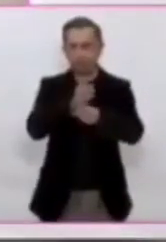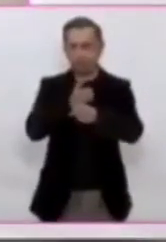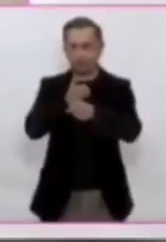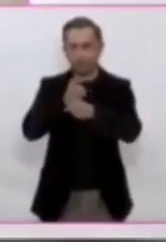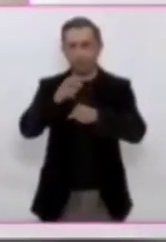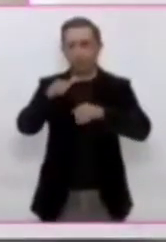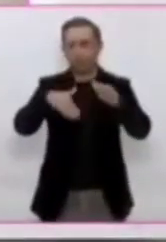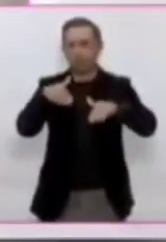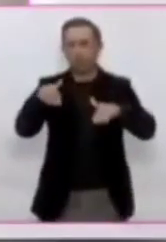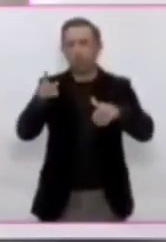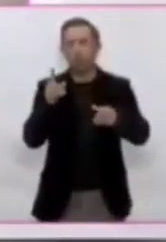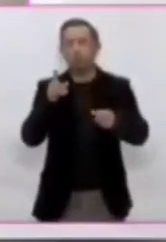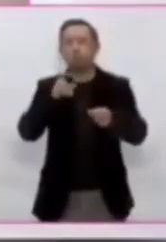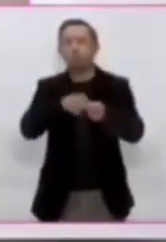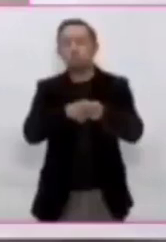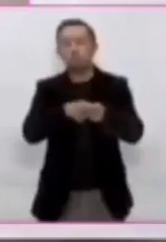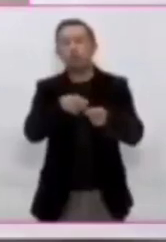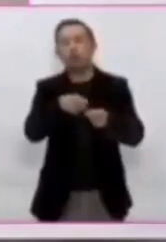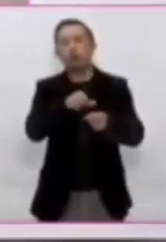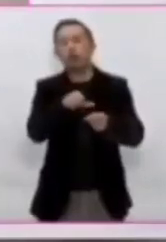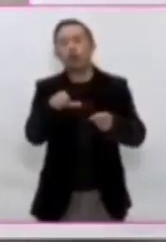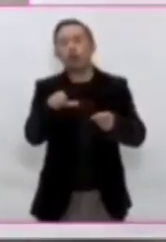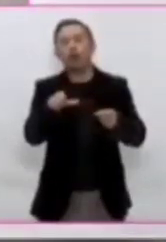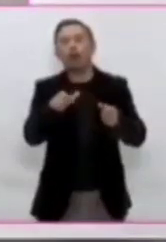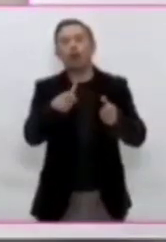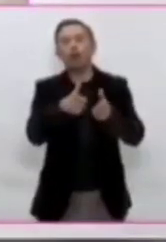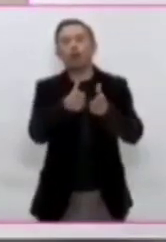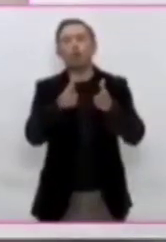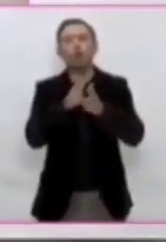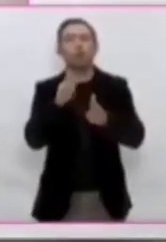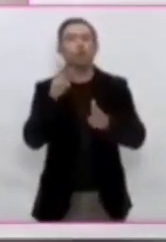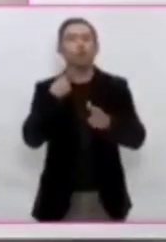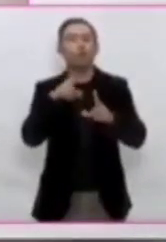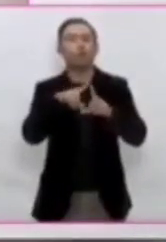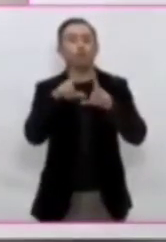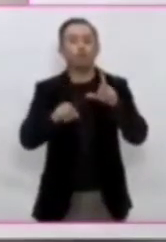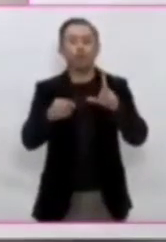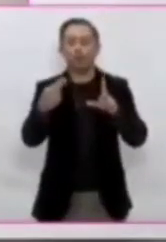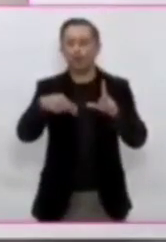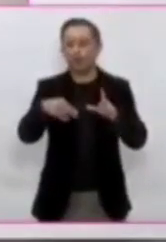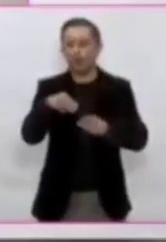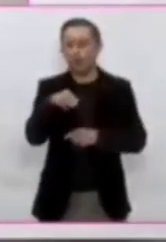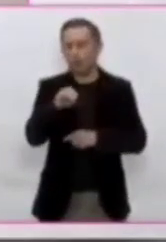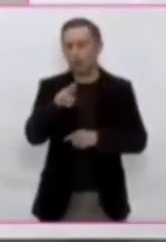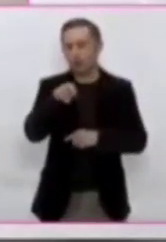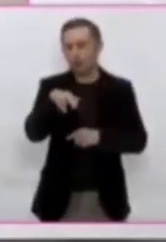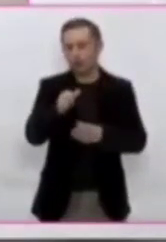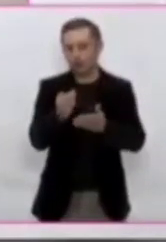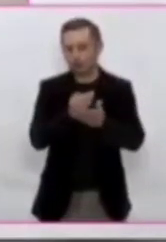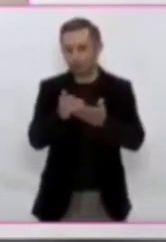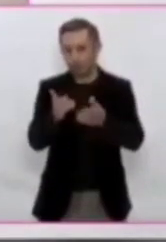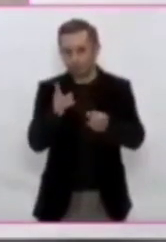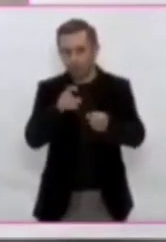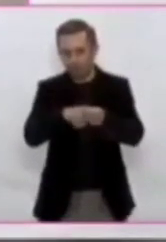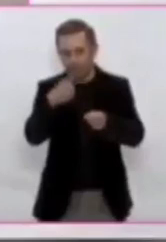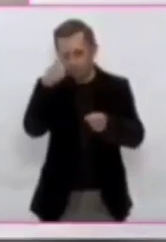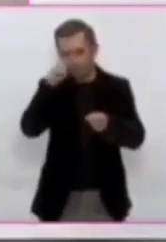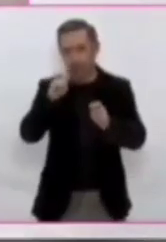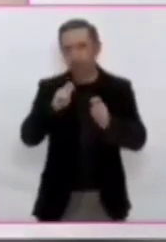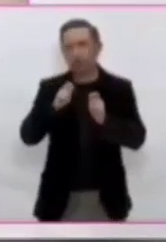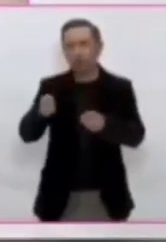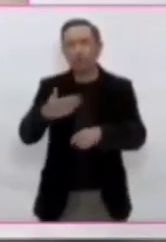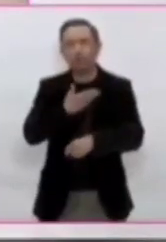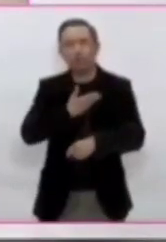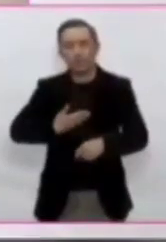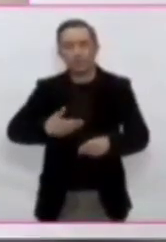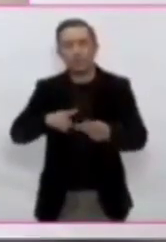como simpatizantes a las y los militantes del Partido Político Nacional denominado Morena para la elección de la presidencia y Secretaría